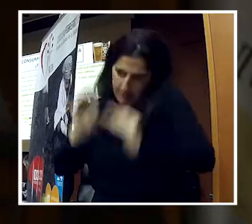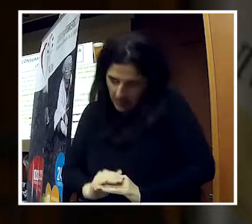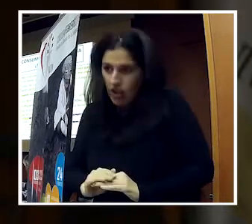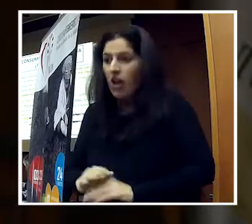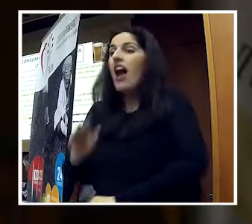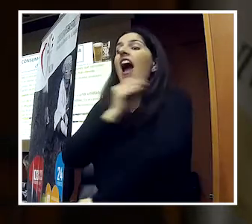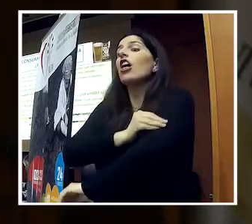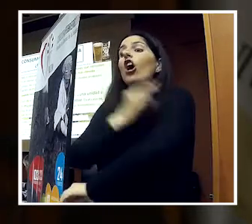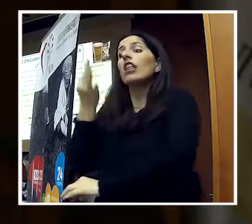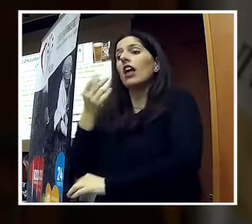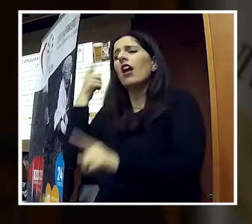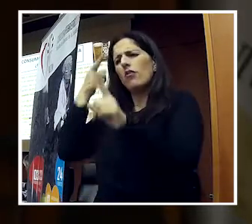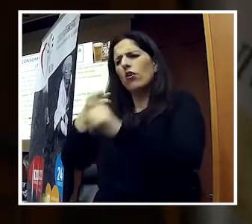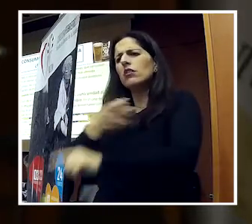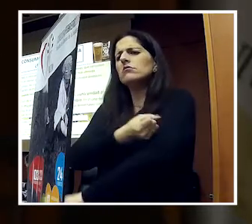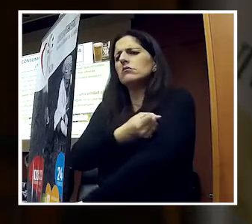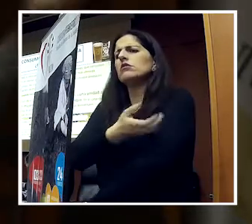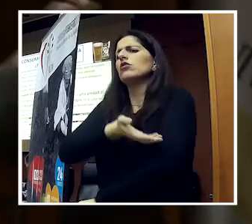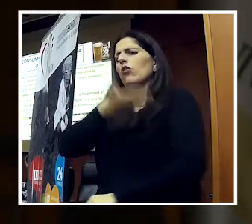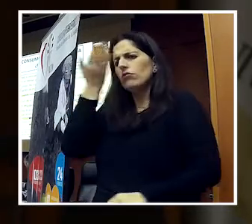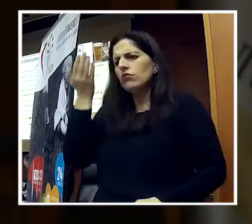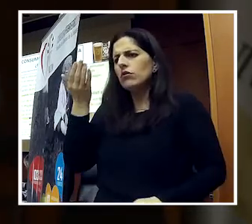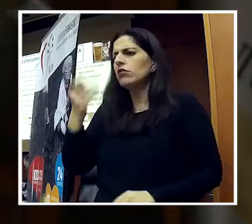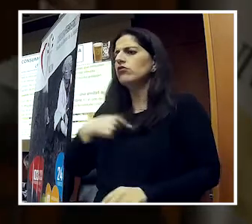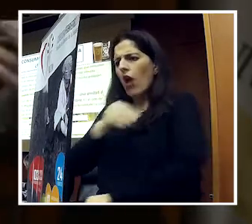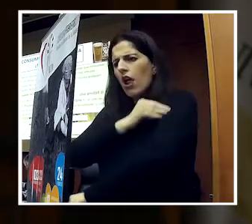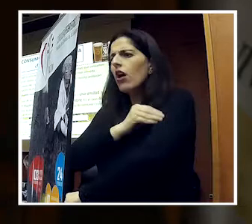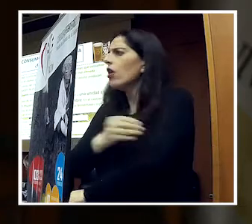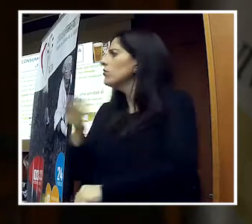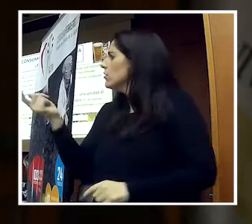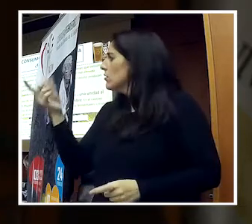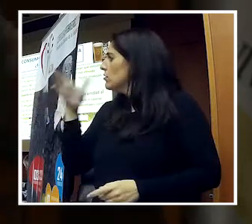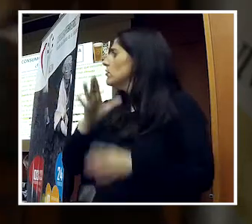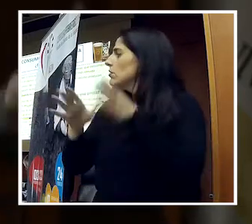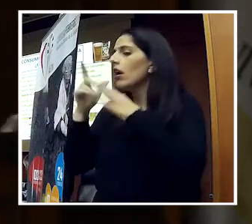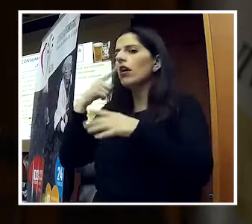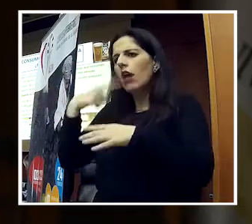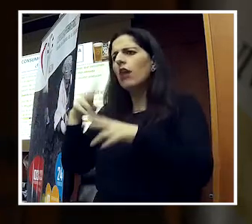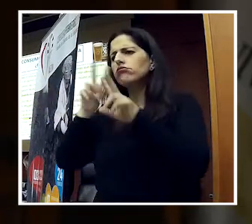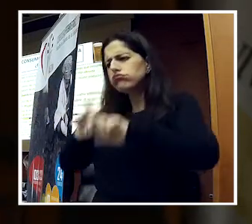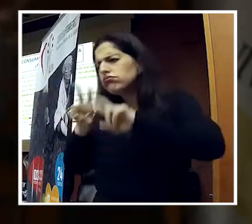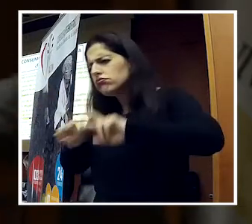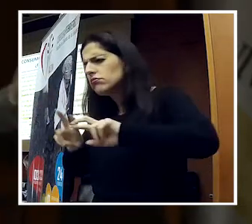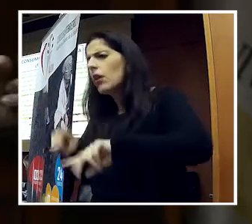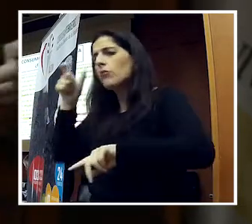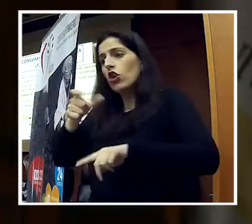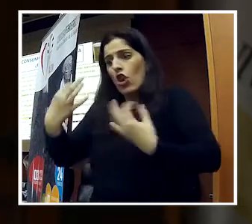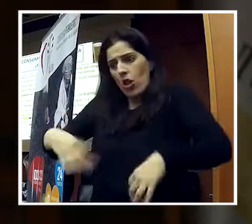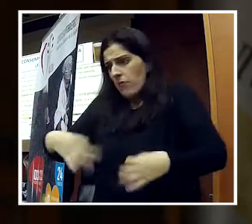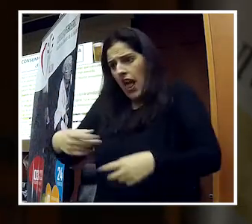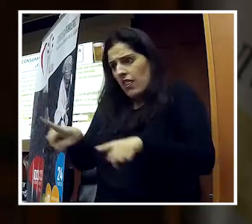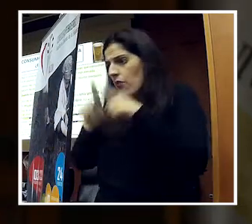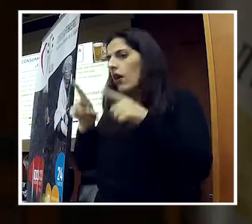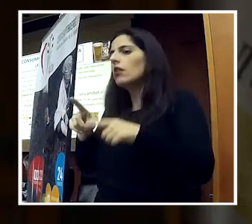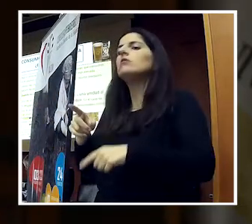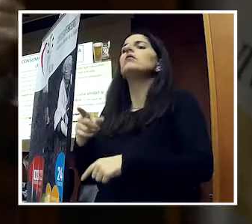es un presor directo, quiere decir que sube la presión de forma. Yo me tomo una copa de alcohol, se ha hecho muchísimos experimentos, incluso en población sana, la ingesta de alcohol produce